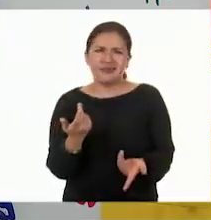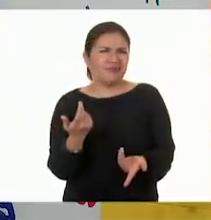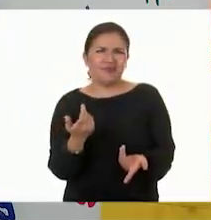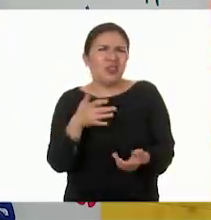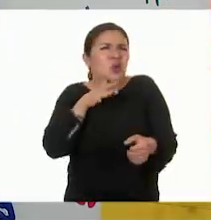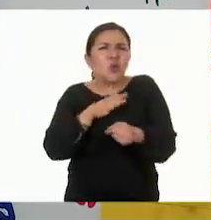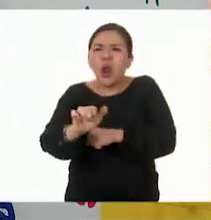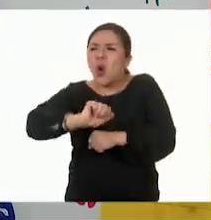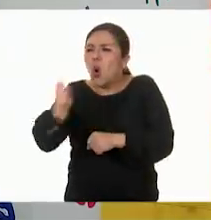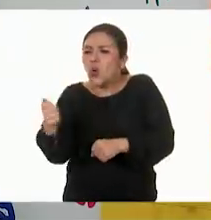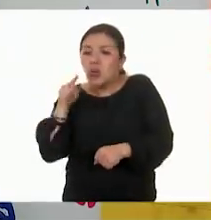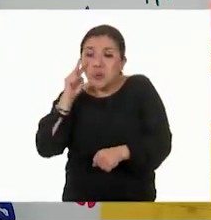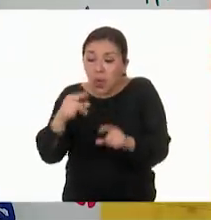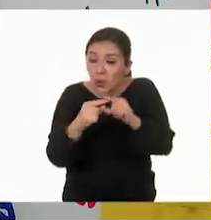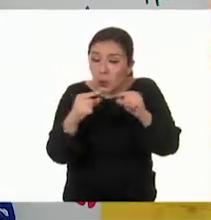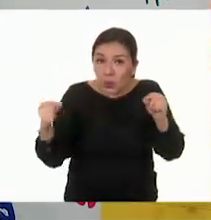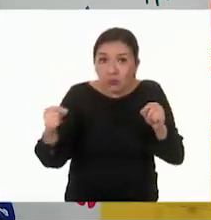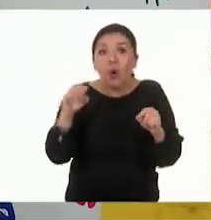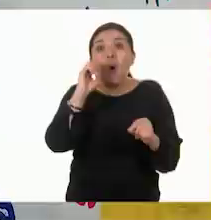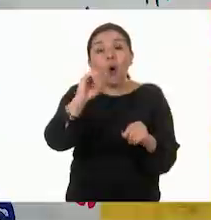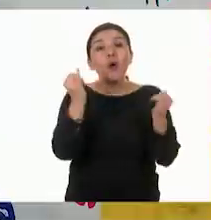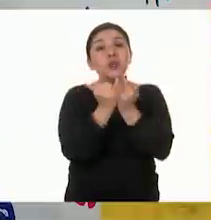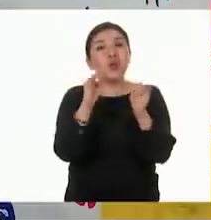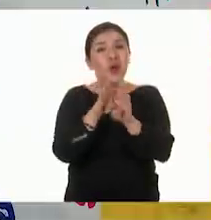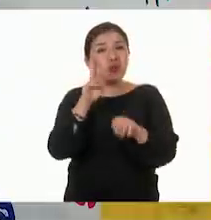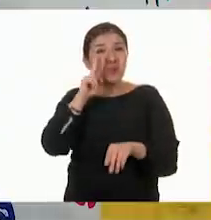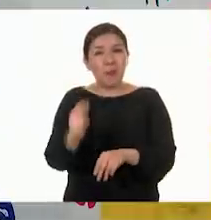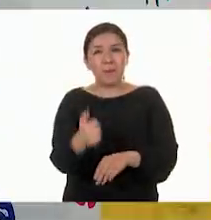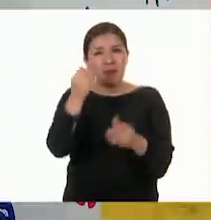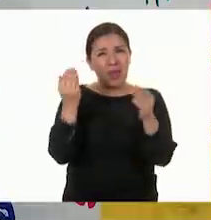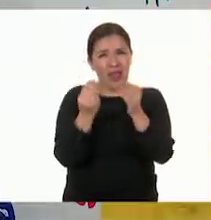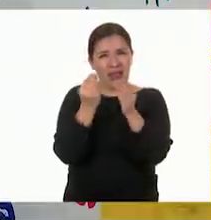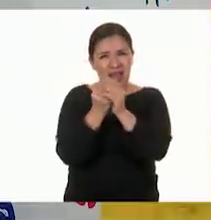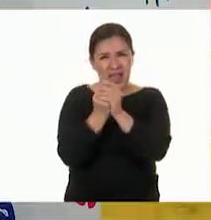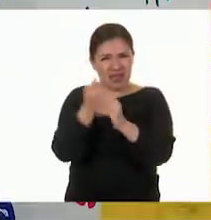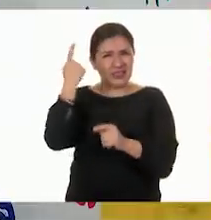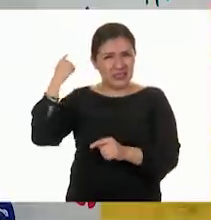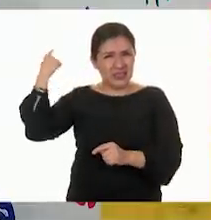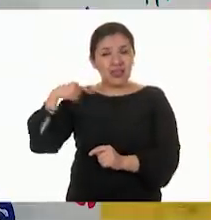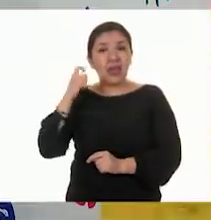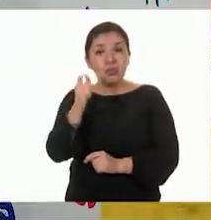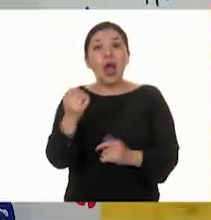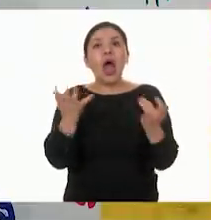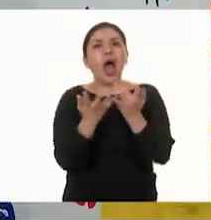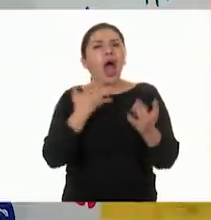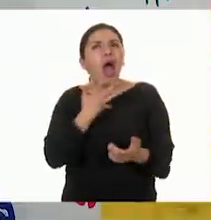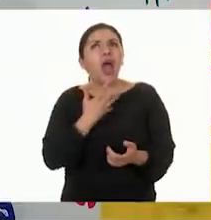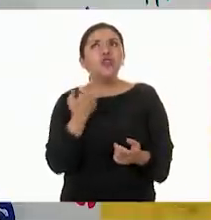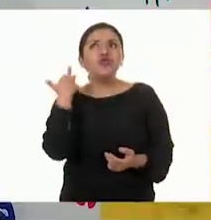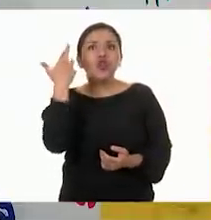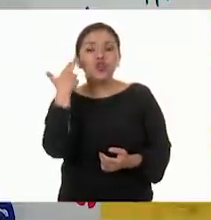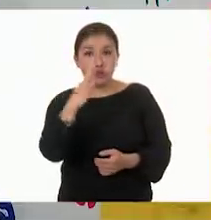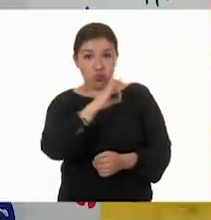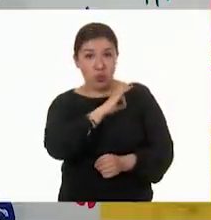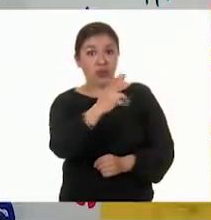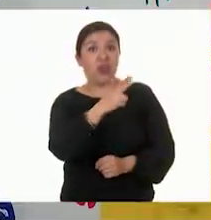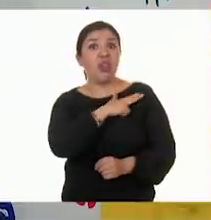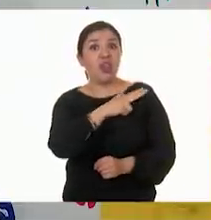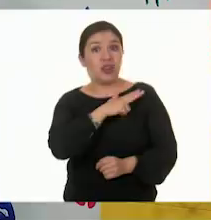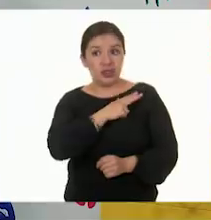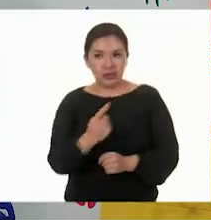objeto punzante. También, como lo veíamos en las primeras clases del sonido, hay sonidos que pueden